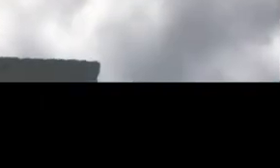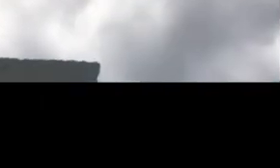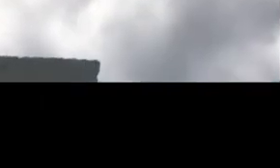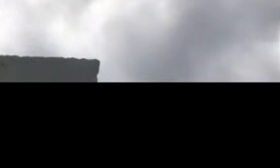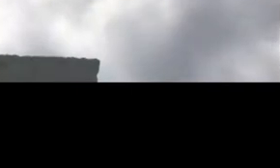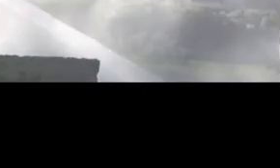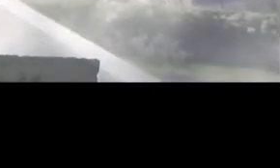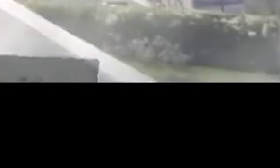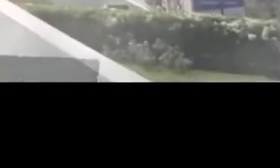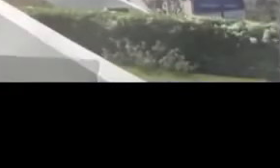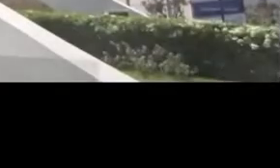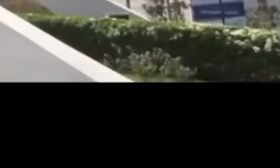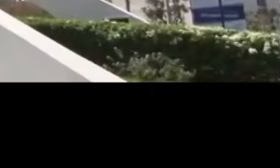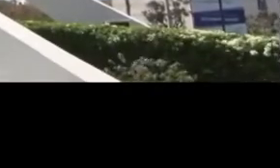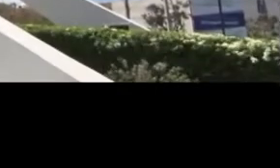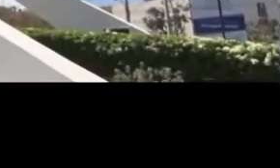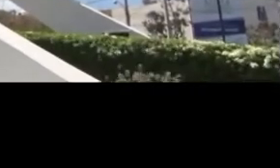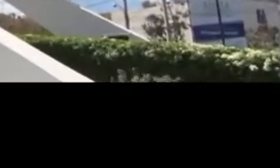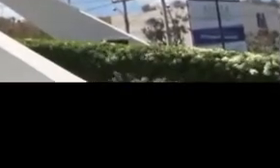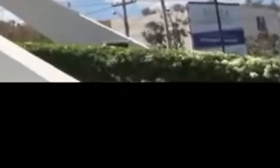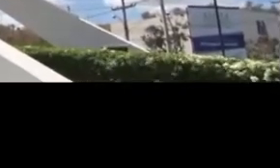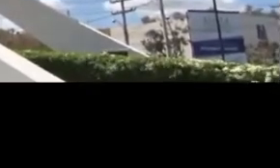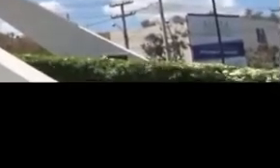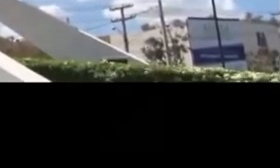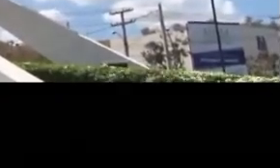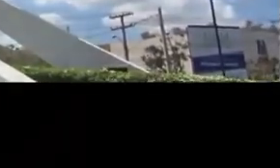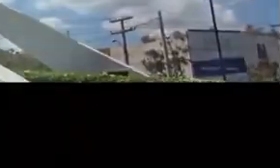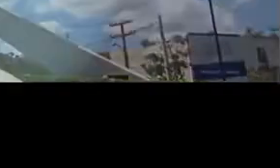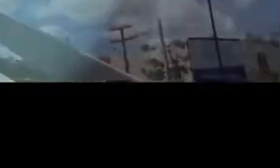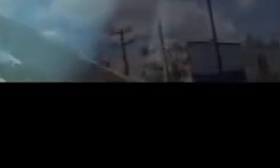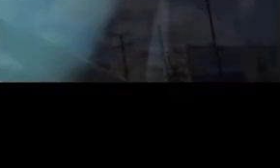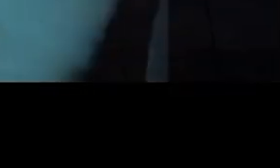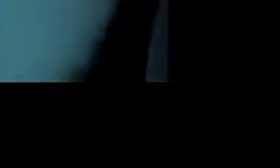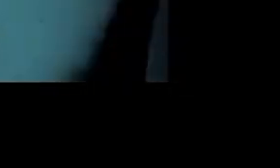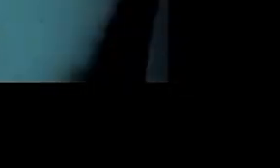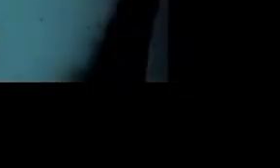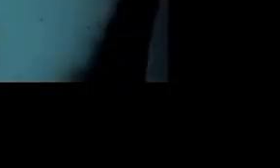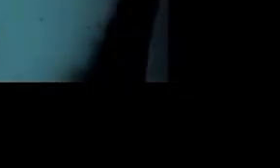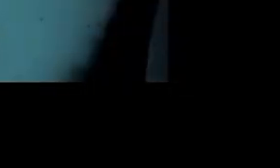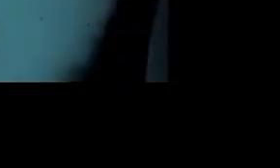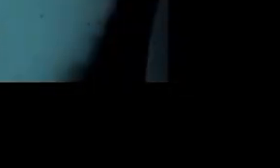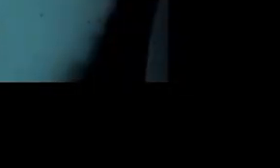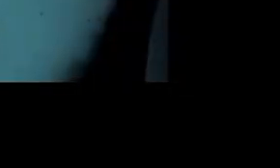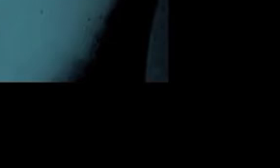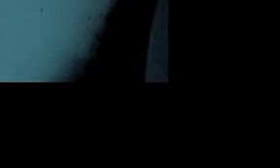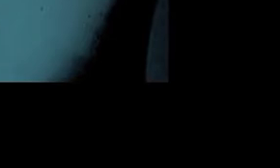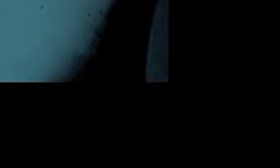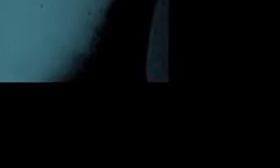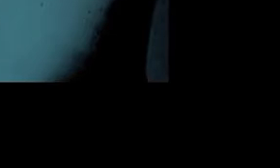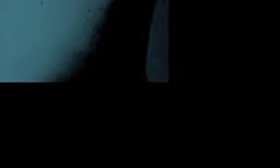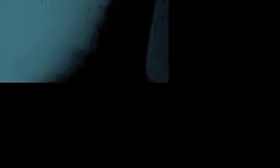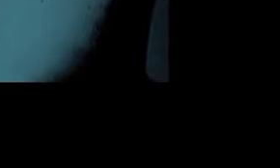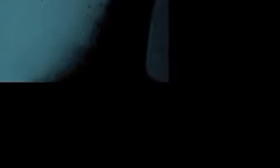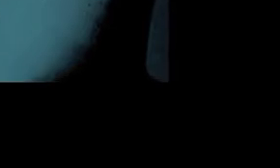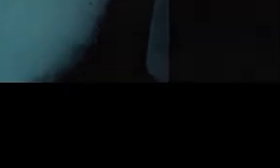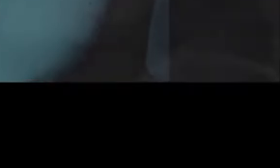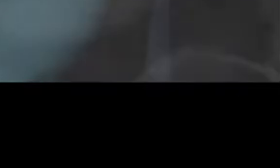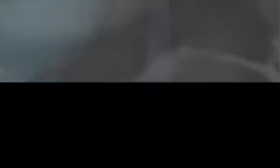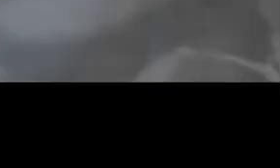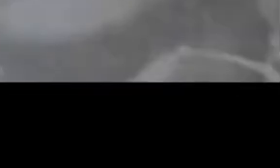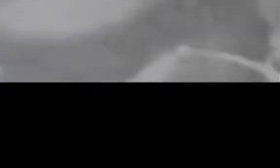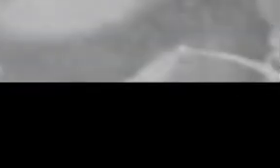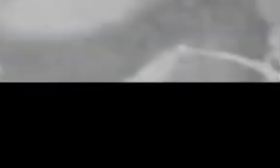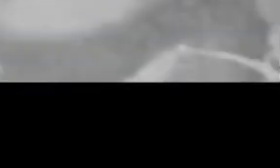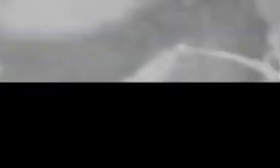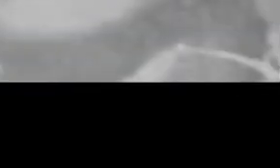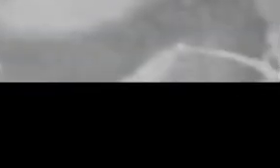Rigoberto López Pérez, obrero, poeta, liberal independiente, fue el iniciador del principio del fin